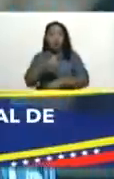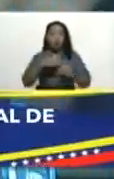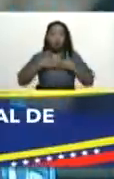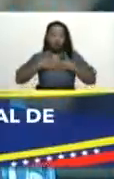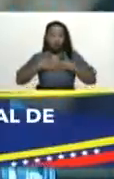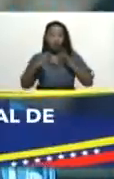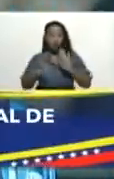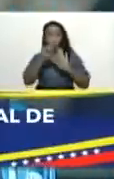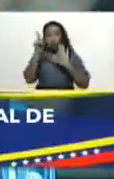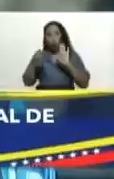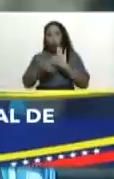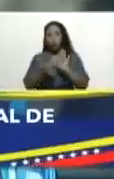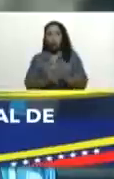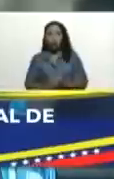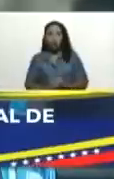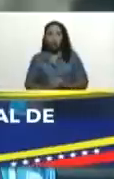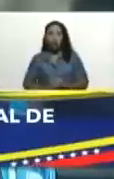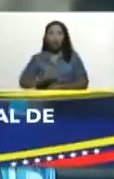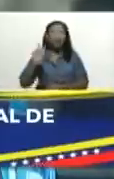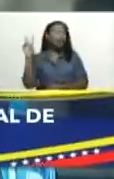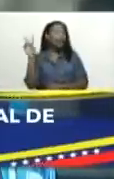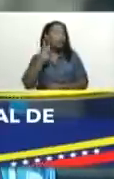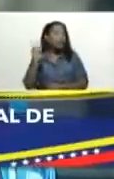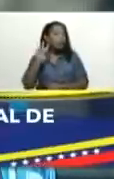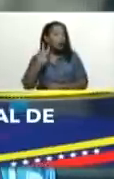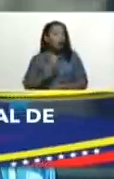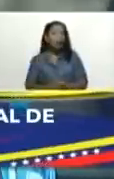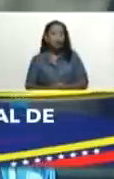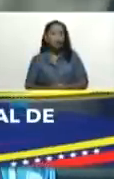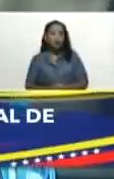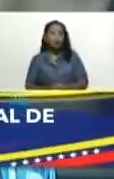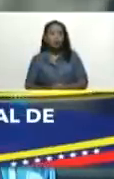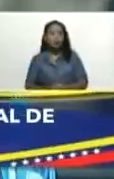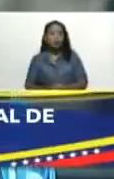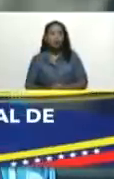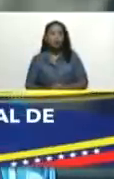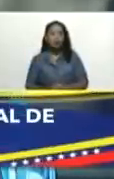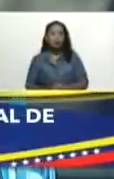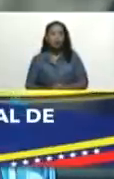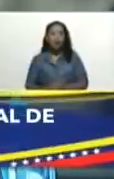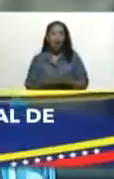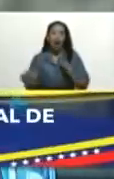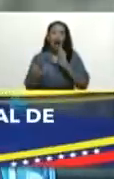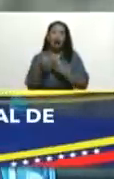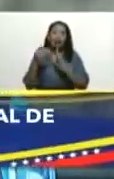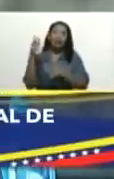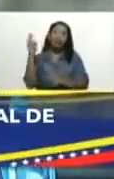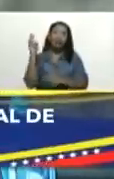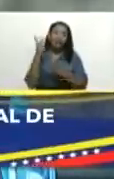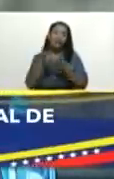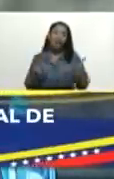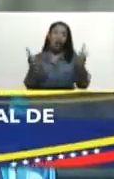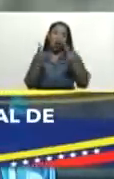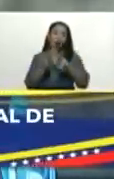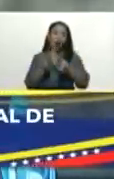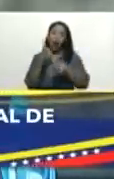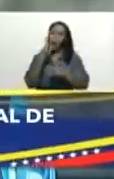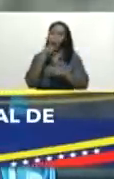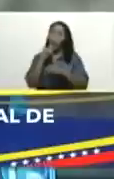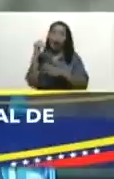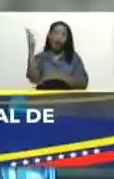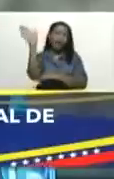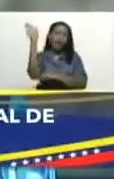totalmente, y la Venezuela de los antivalores, que no tiene